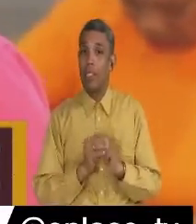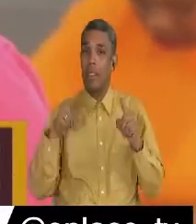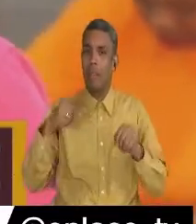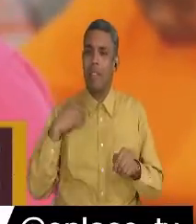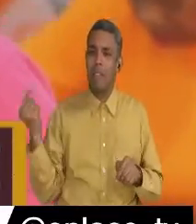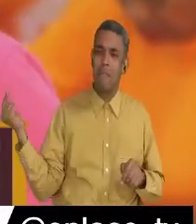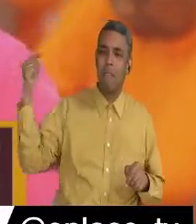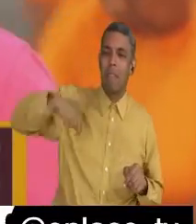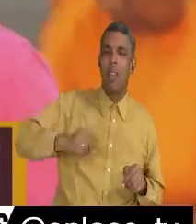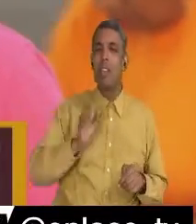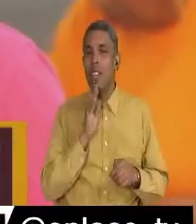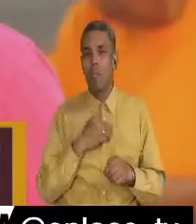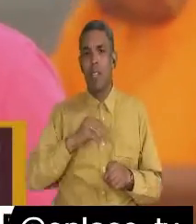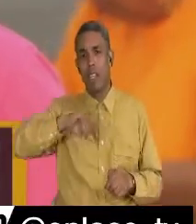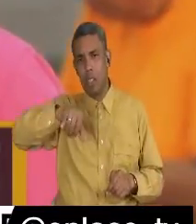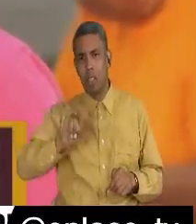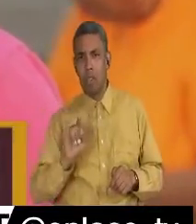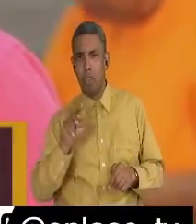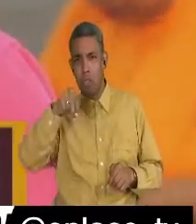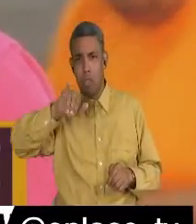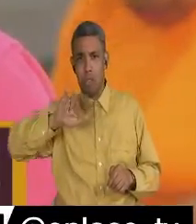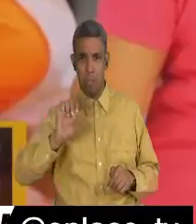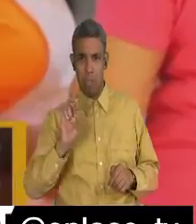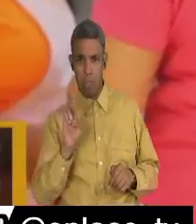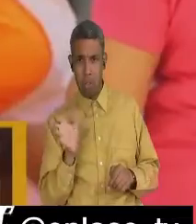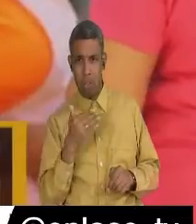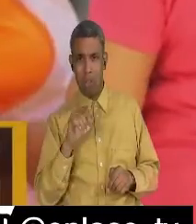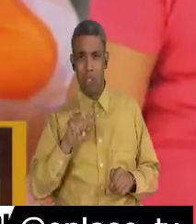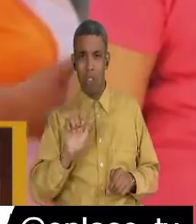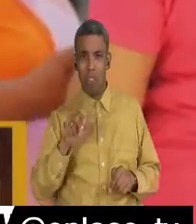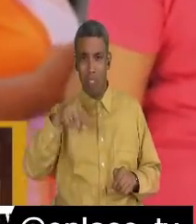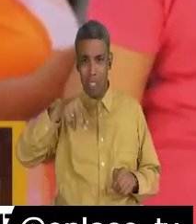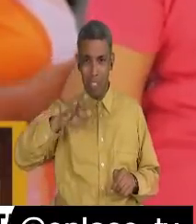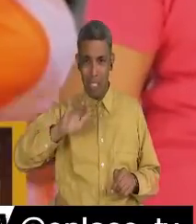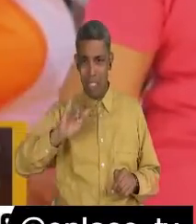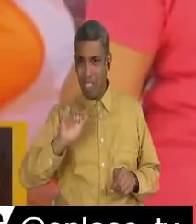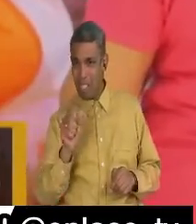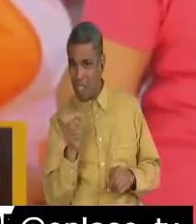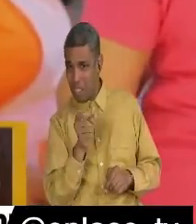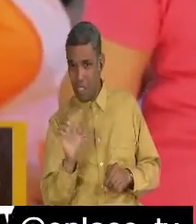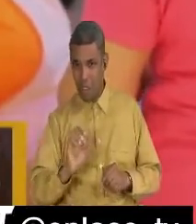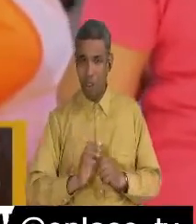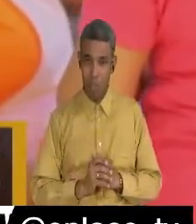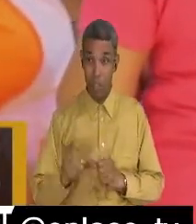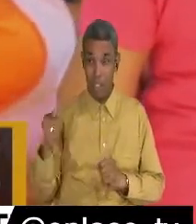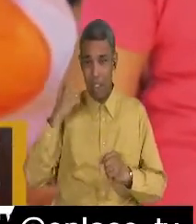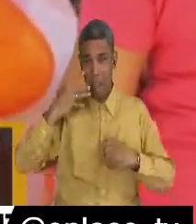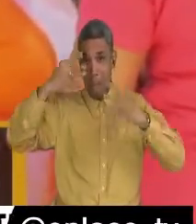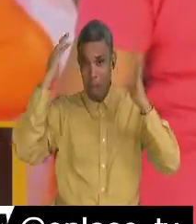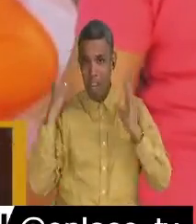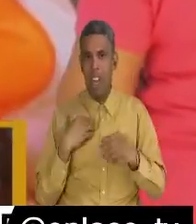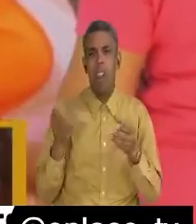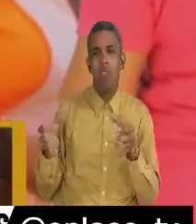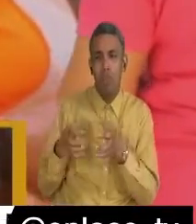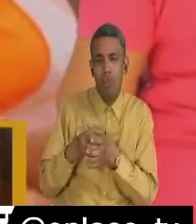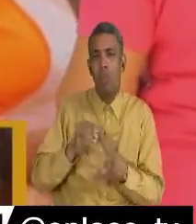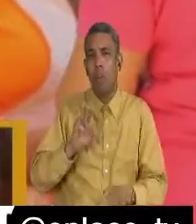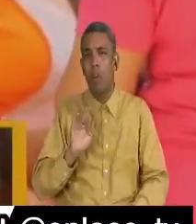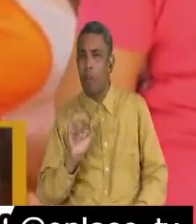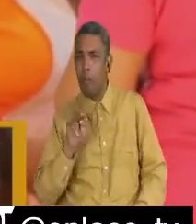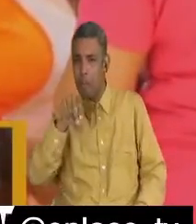artista nacional Junior Santiago del Binomio de Oro, que va a estar aquí. Pues como lo están viendo ustedes a mi espalda, pues ya la comunidad